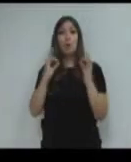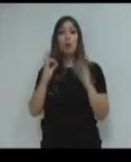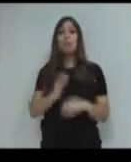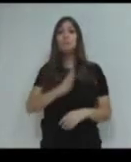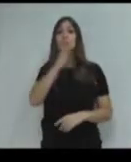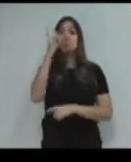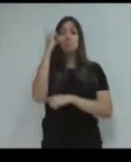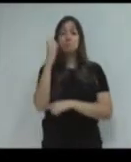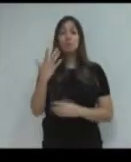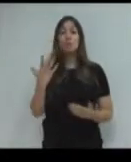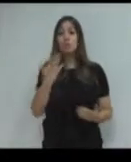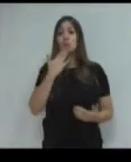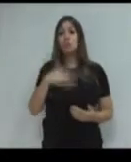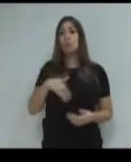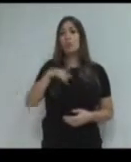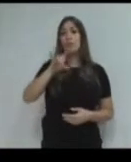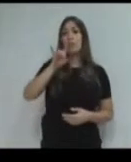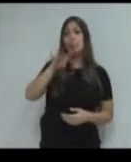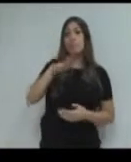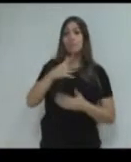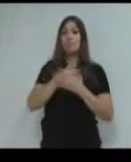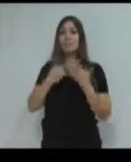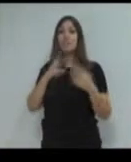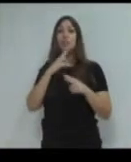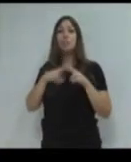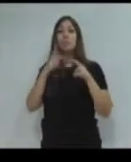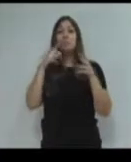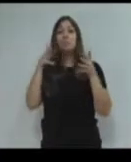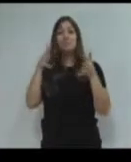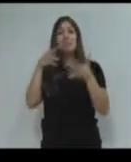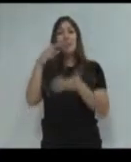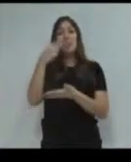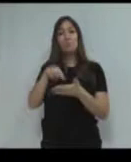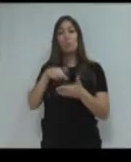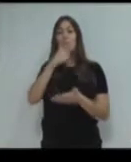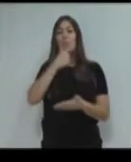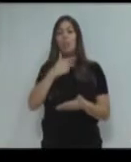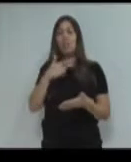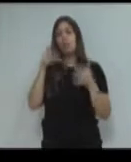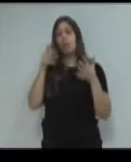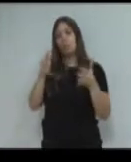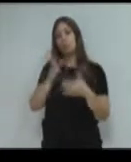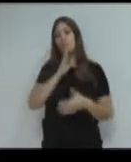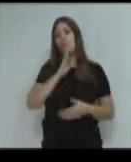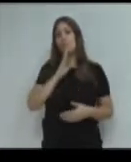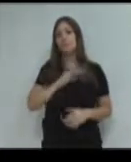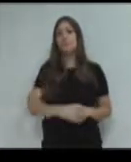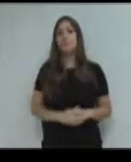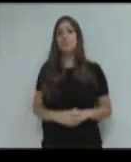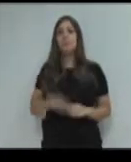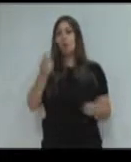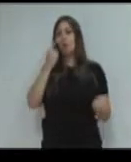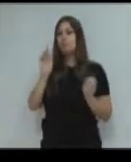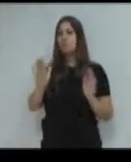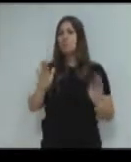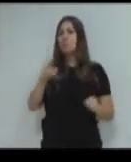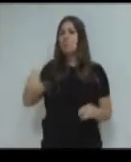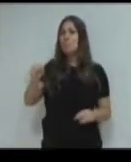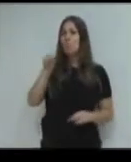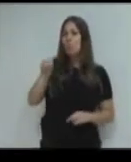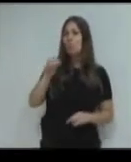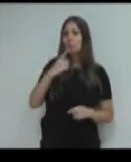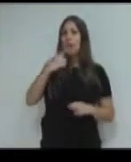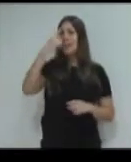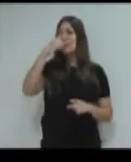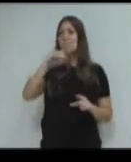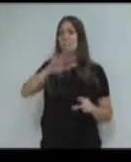Entonces 14 y 16, por ejemplo, en lectura fácil es lo que se suele recomendar. Y hablabais también de las imágenes, que ese es otro